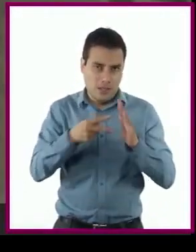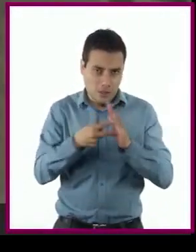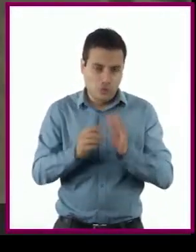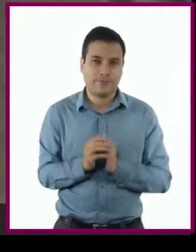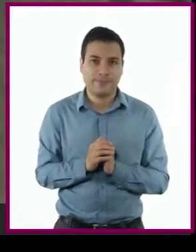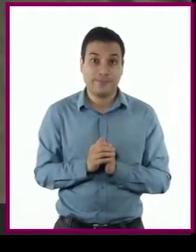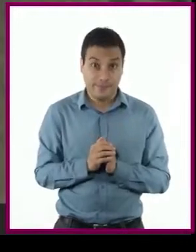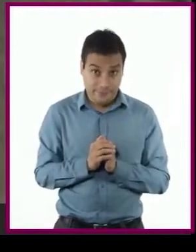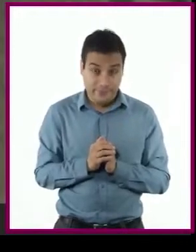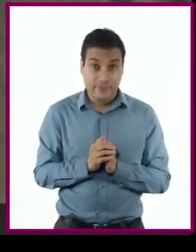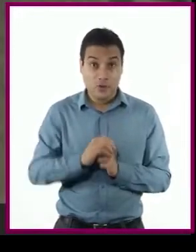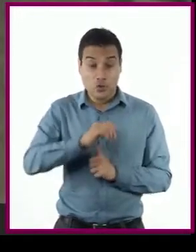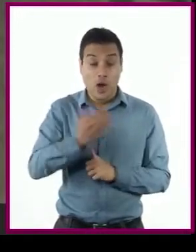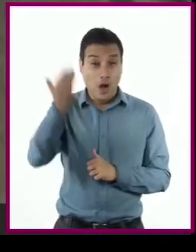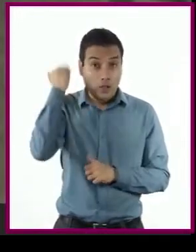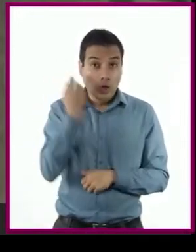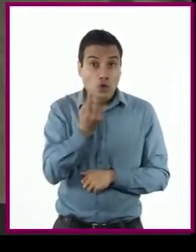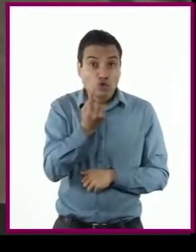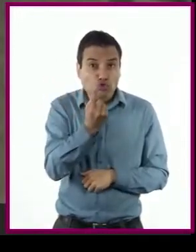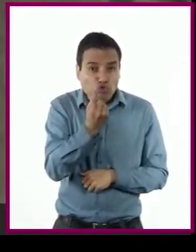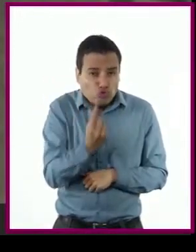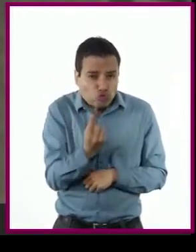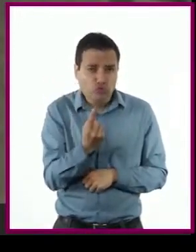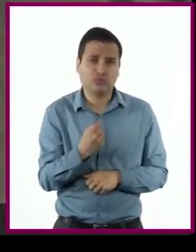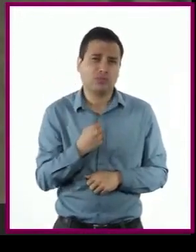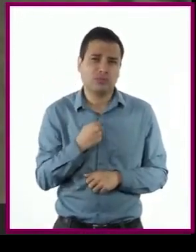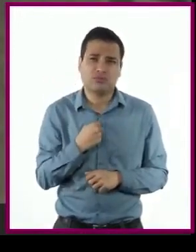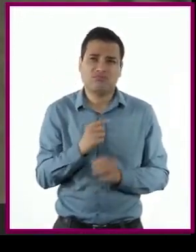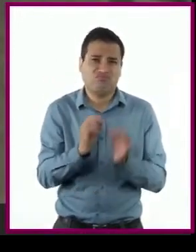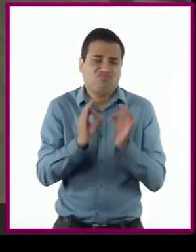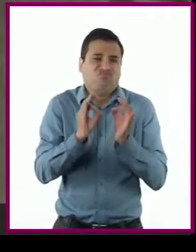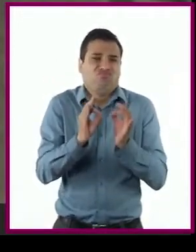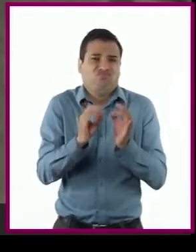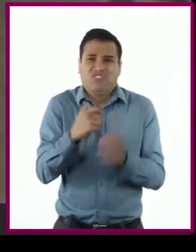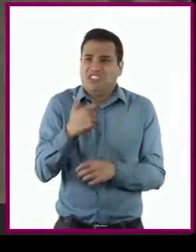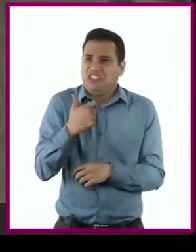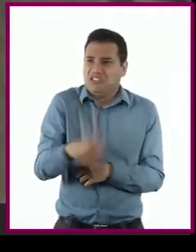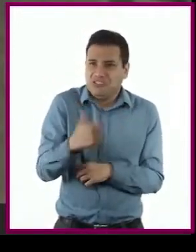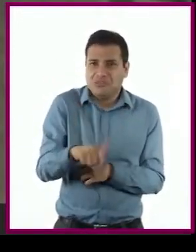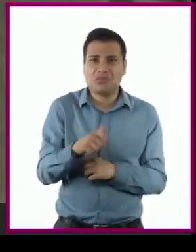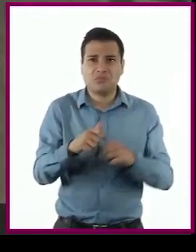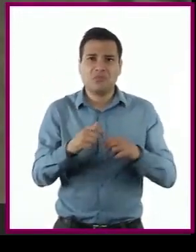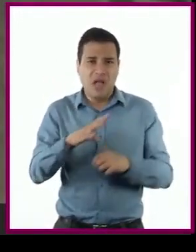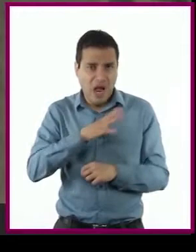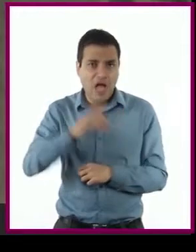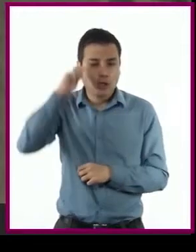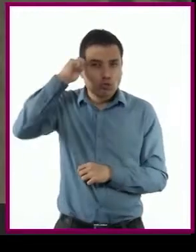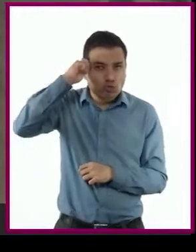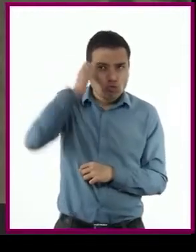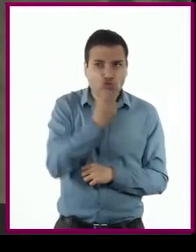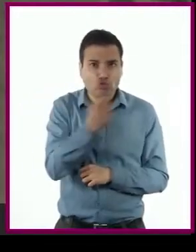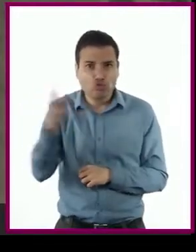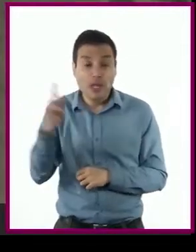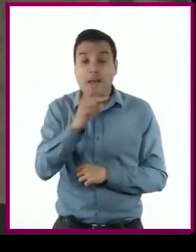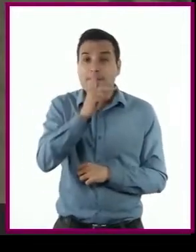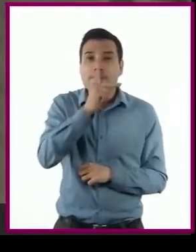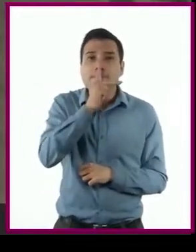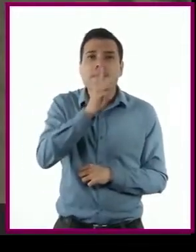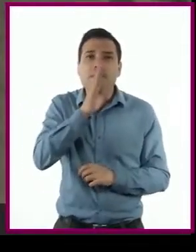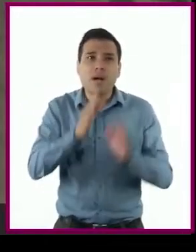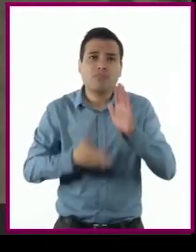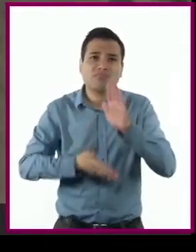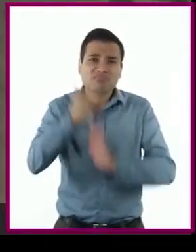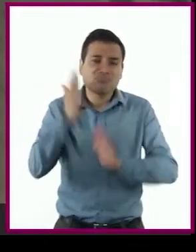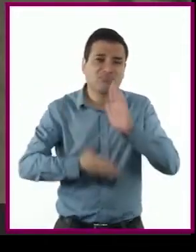ayudó a tener una infancia llena de comodidades y con personas a mis servicios. Mis padres viajaban mucho a India